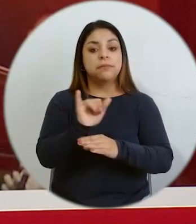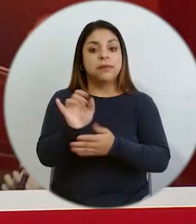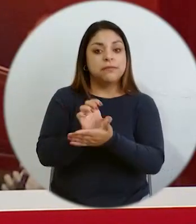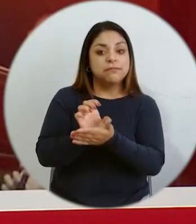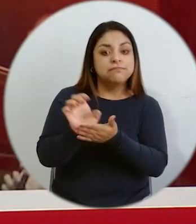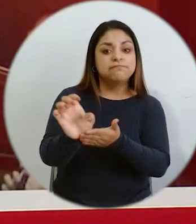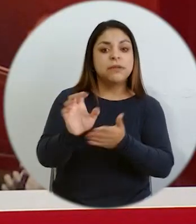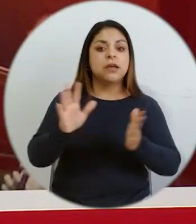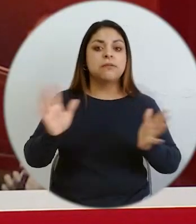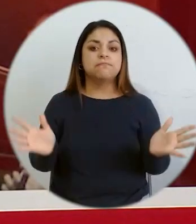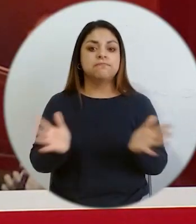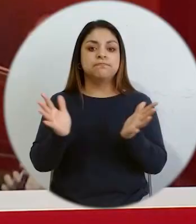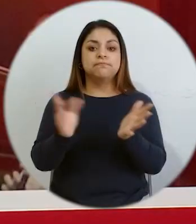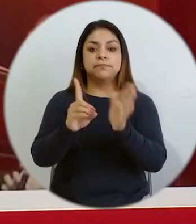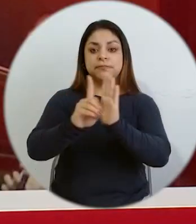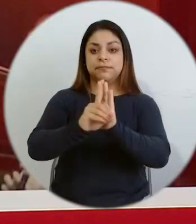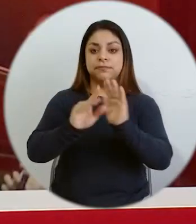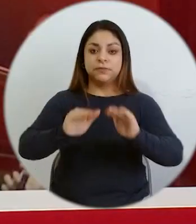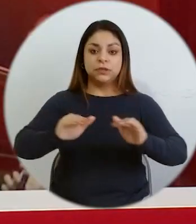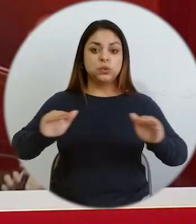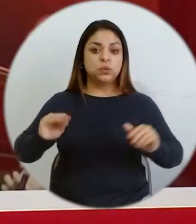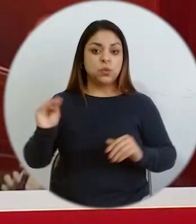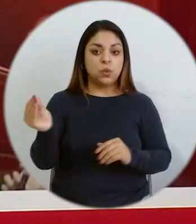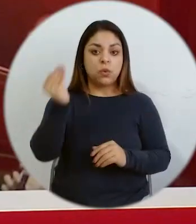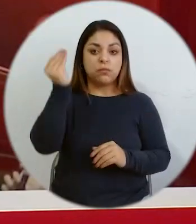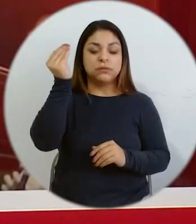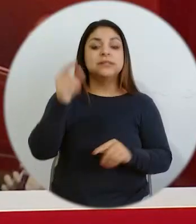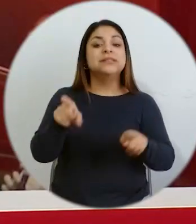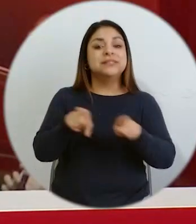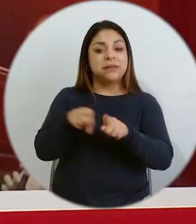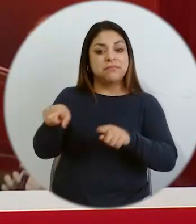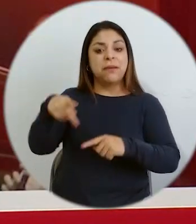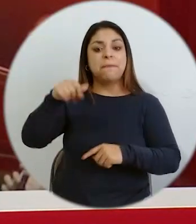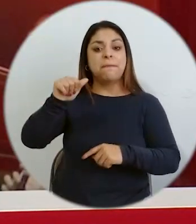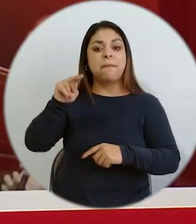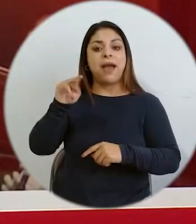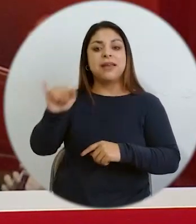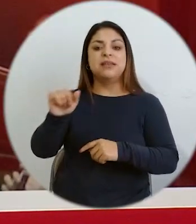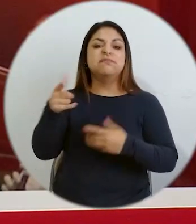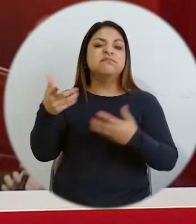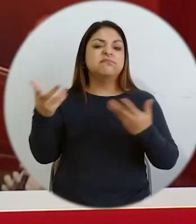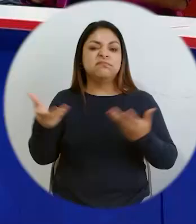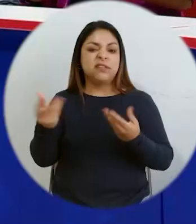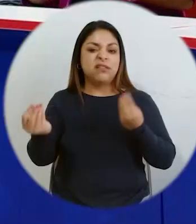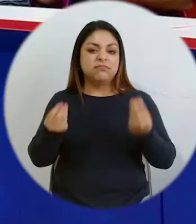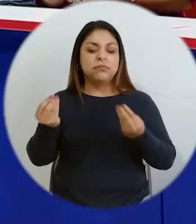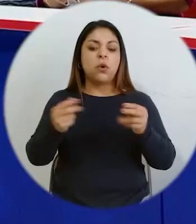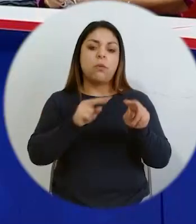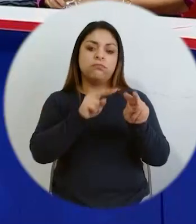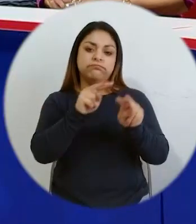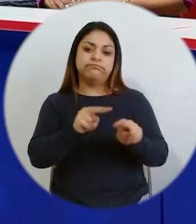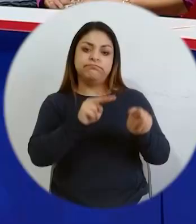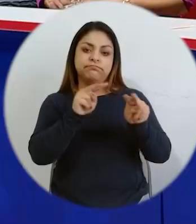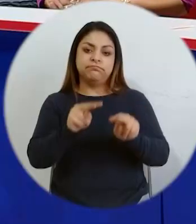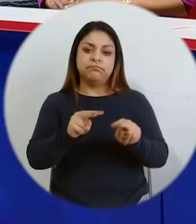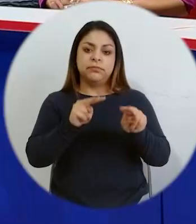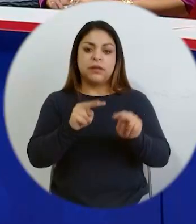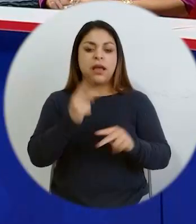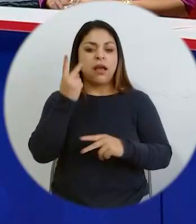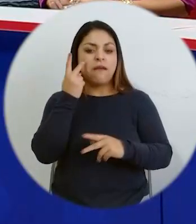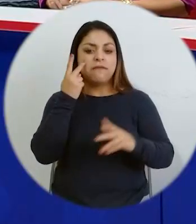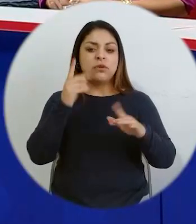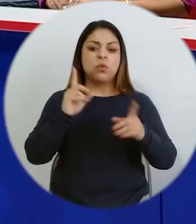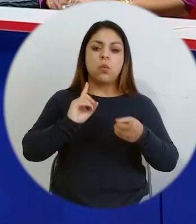materia de niñez y adolescencia, también funge como un observatorio en materia de cuáles son las situaciones principales que